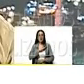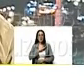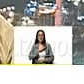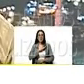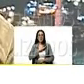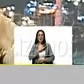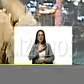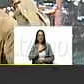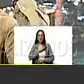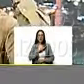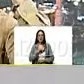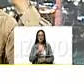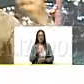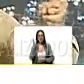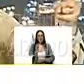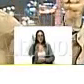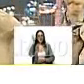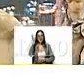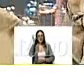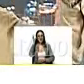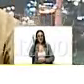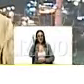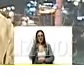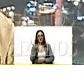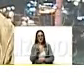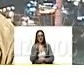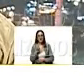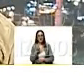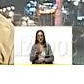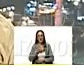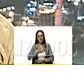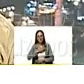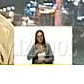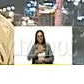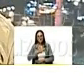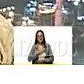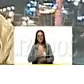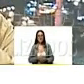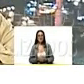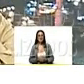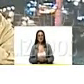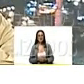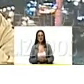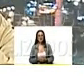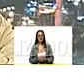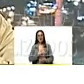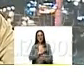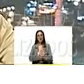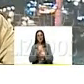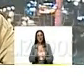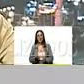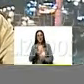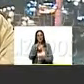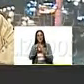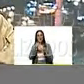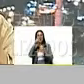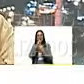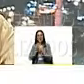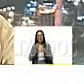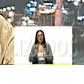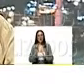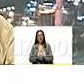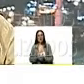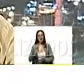propio, con capacidad venezolanista, con la fuerza de la clase obrera, con